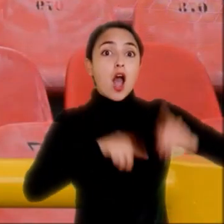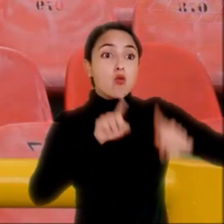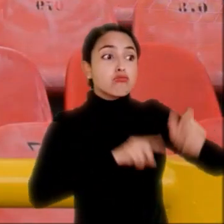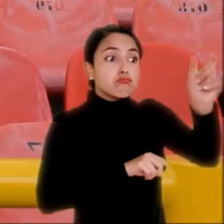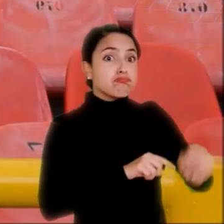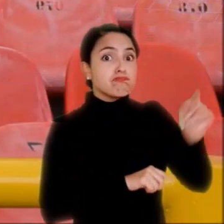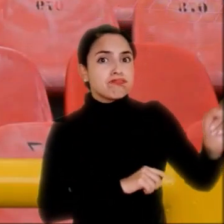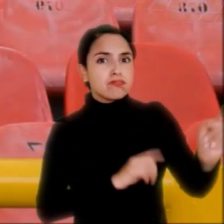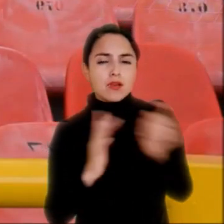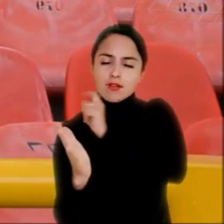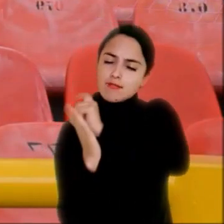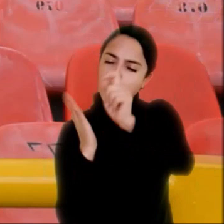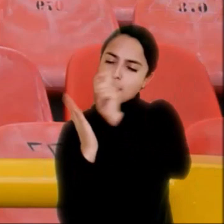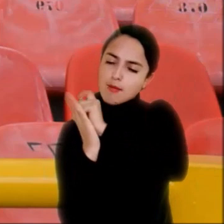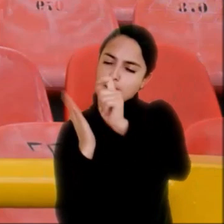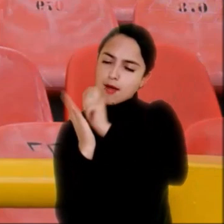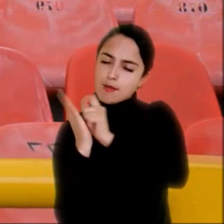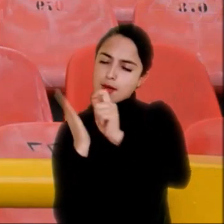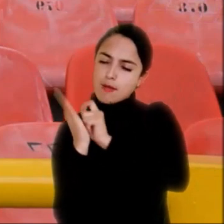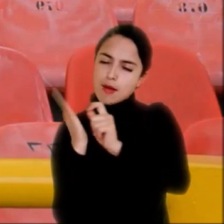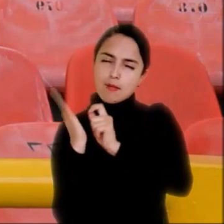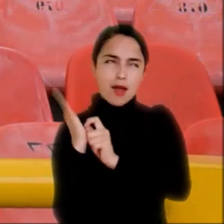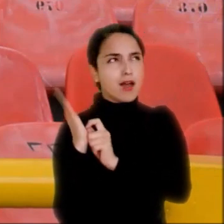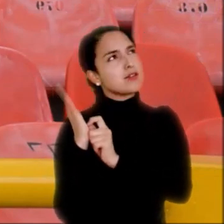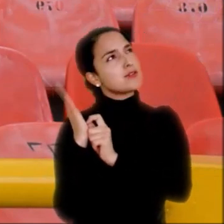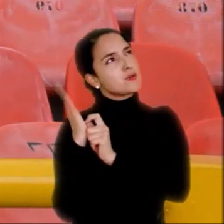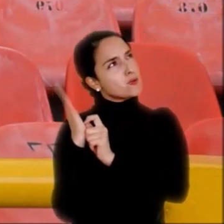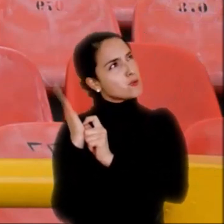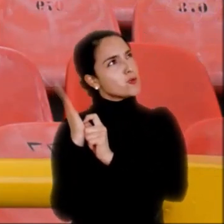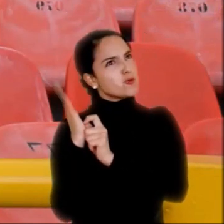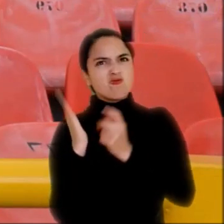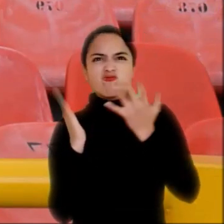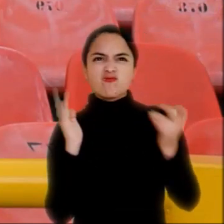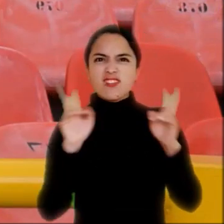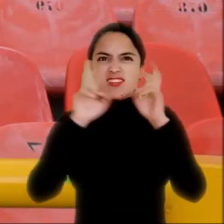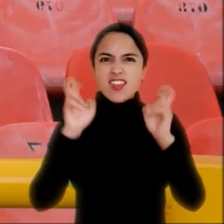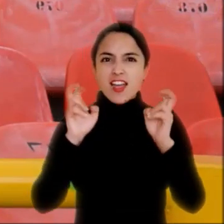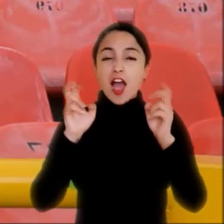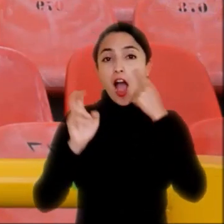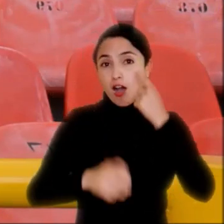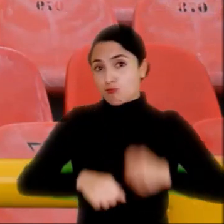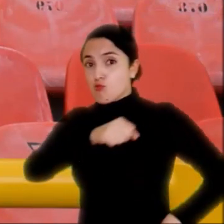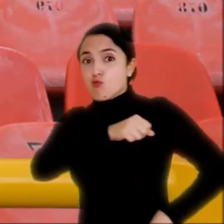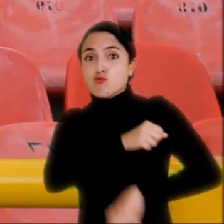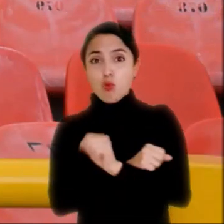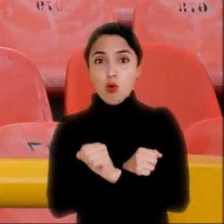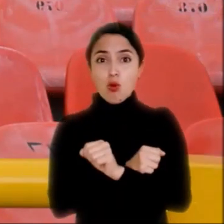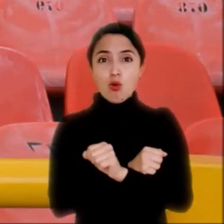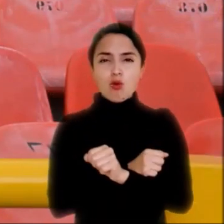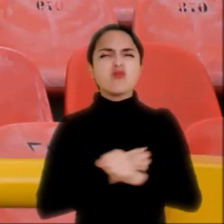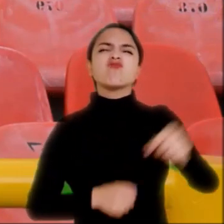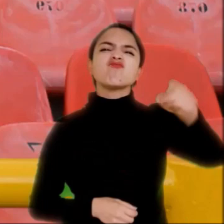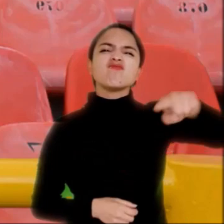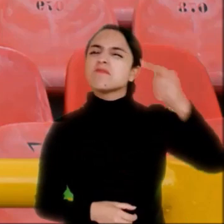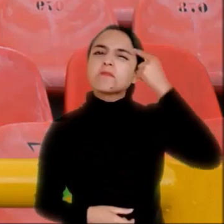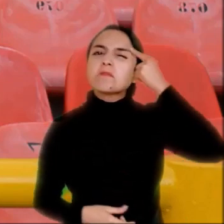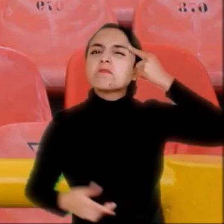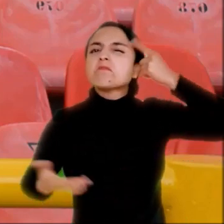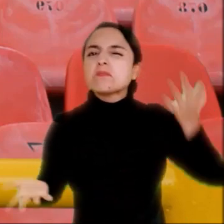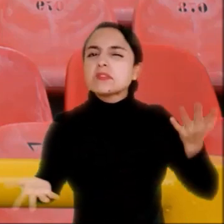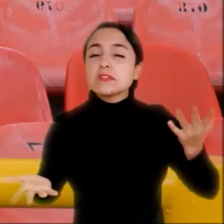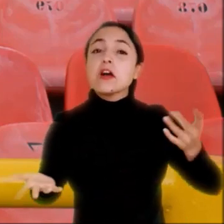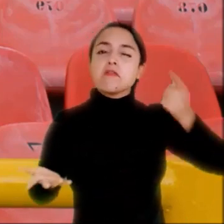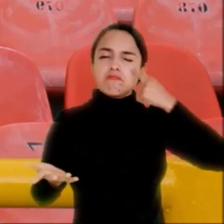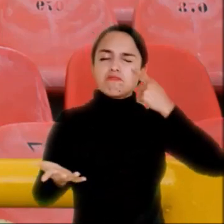Algunos escritores también se han atrevido a hablar sobre el tema del fútbol. ¿Qué piensan